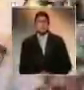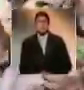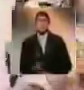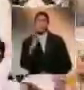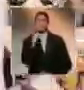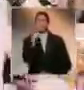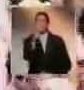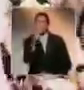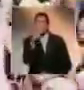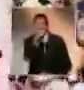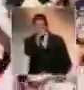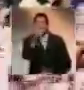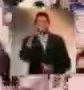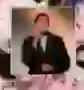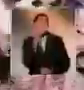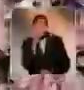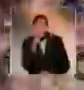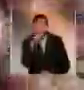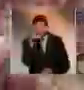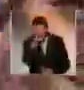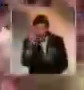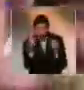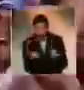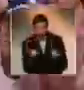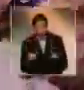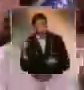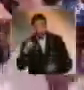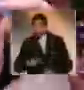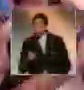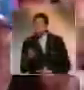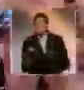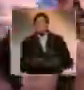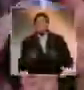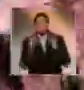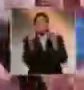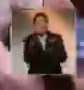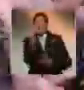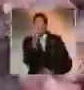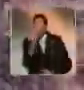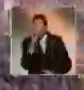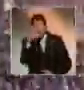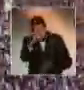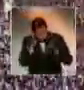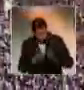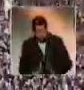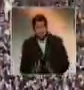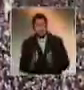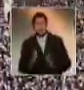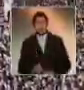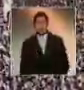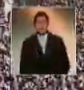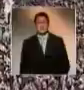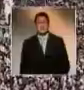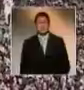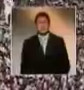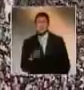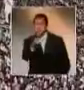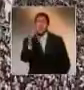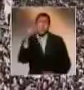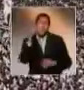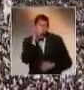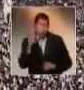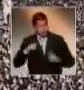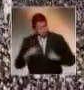para decirle a esa madre que en esta hora no tiene con qué darle de comer a su hijo: mujer,